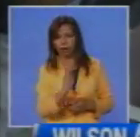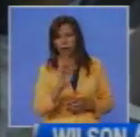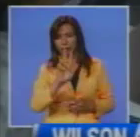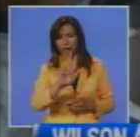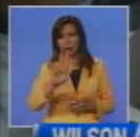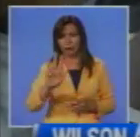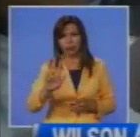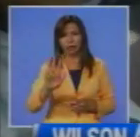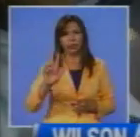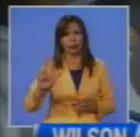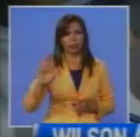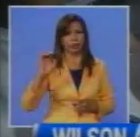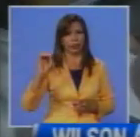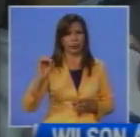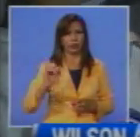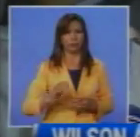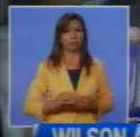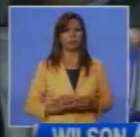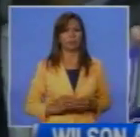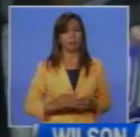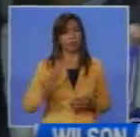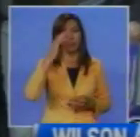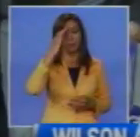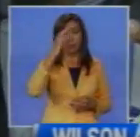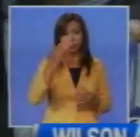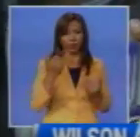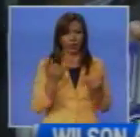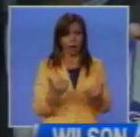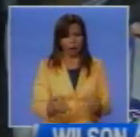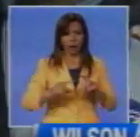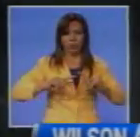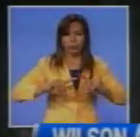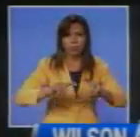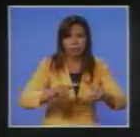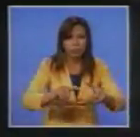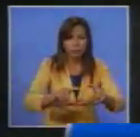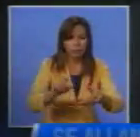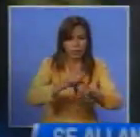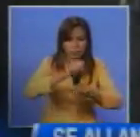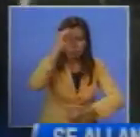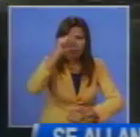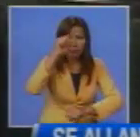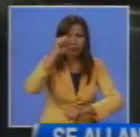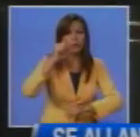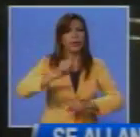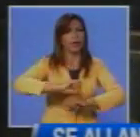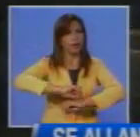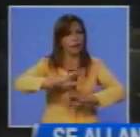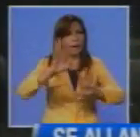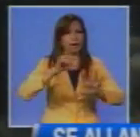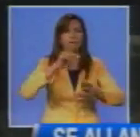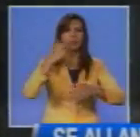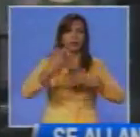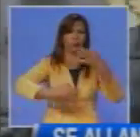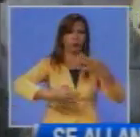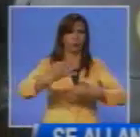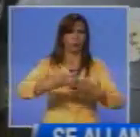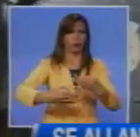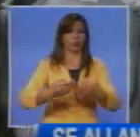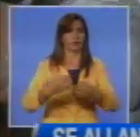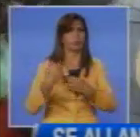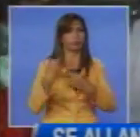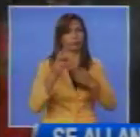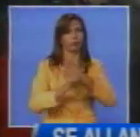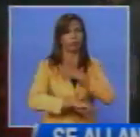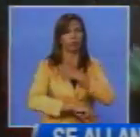haciendo todo el esfuerzo para que este hecho se esclarezca y este delito no quede en la impunidad. En medio de fuertes medidas de seguridad, los detenidos fueron